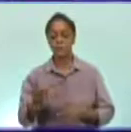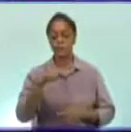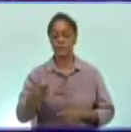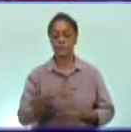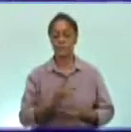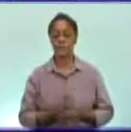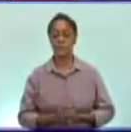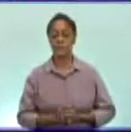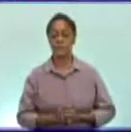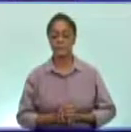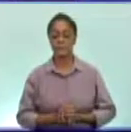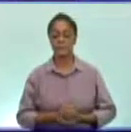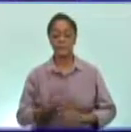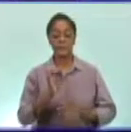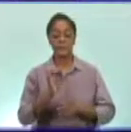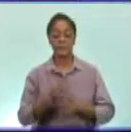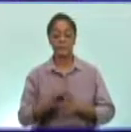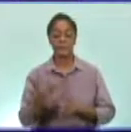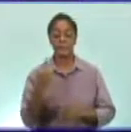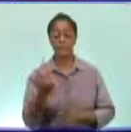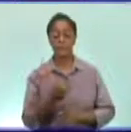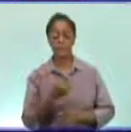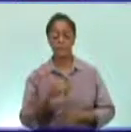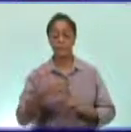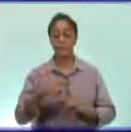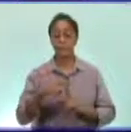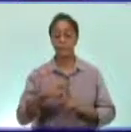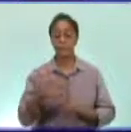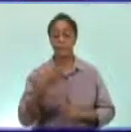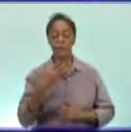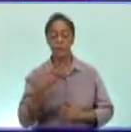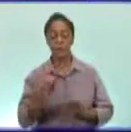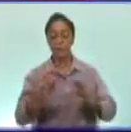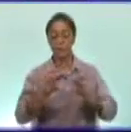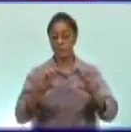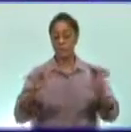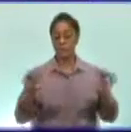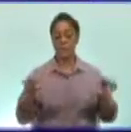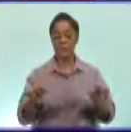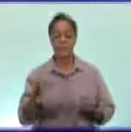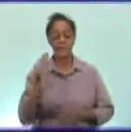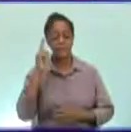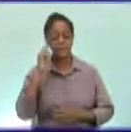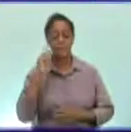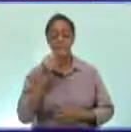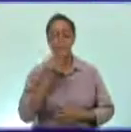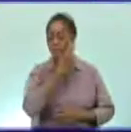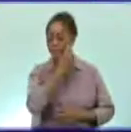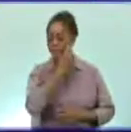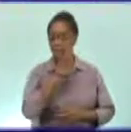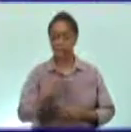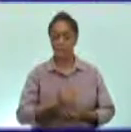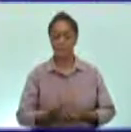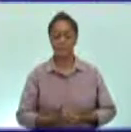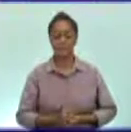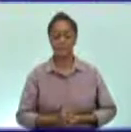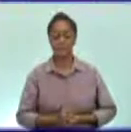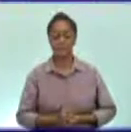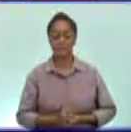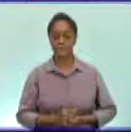hoy. Comenzaremos nuestro tema con una hermosa frase de nuestro apóstol José Martí.